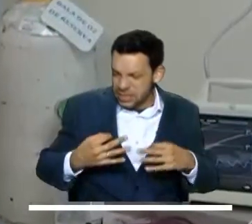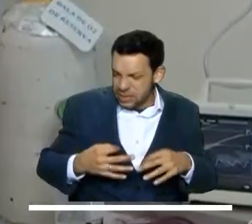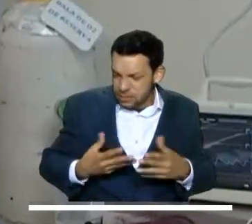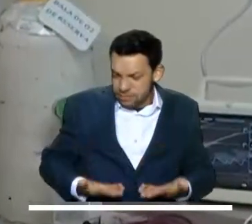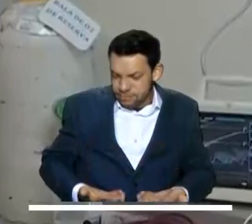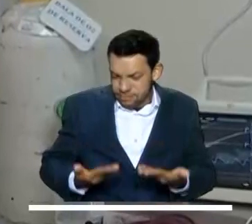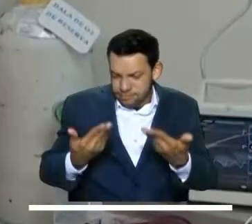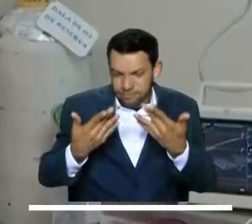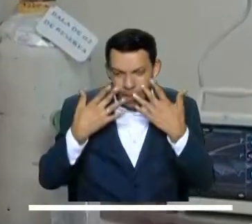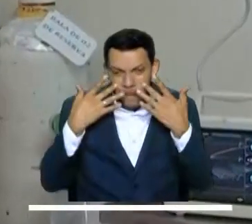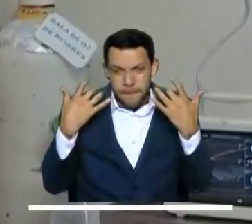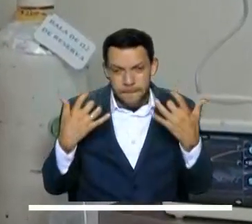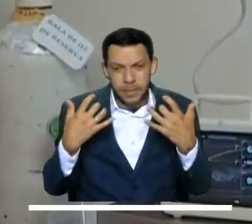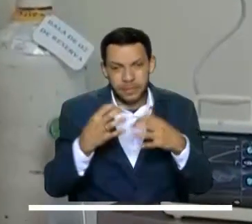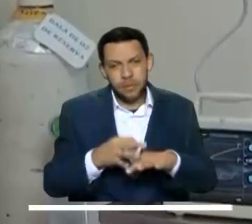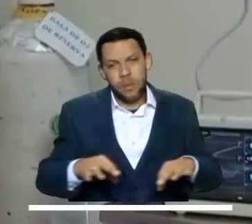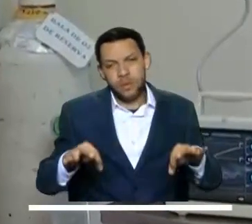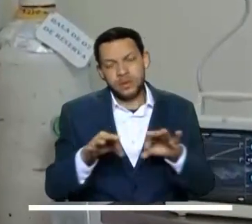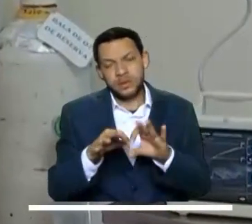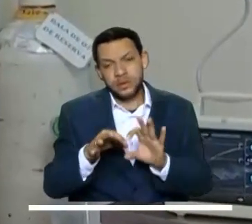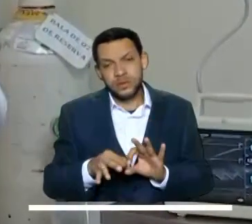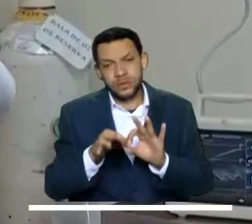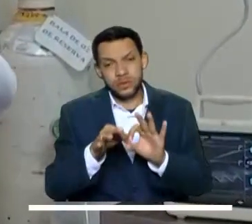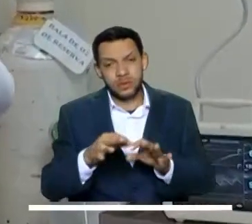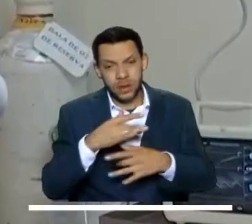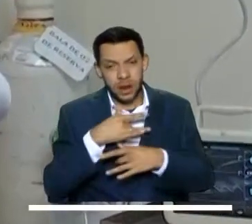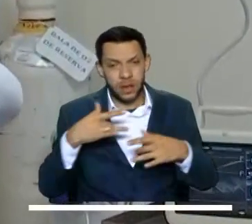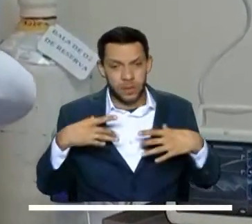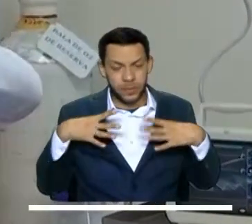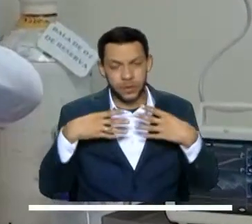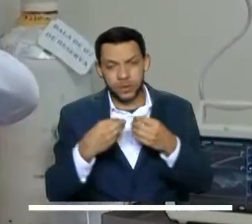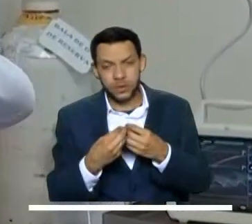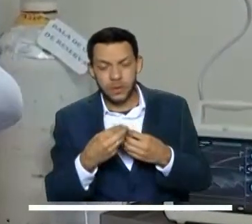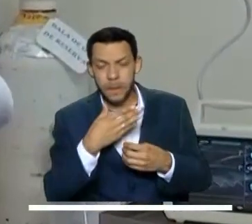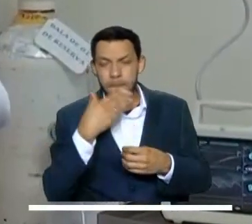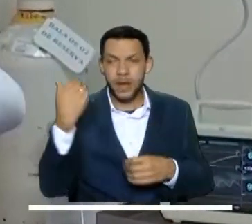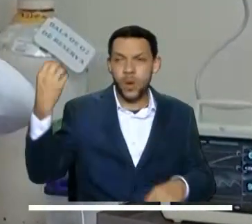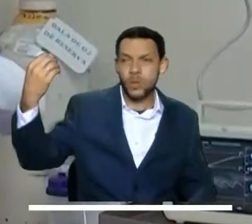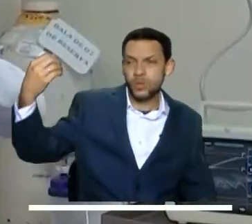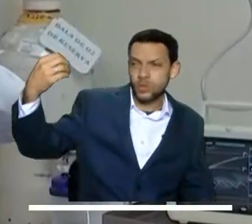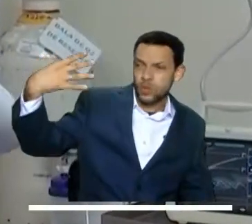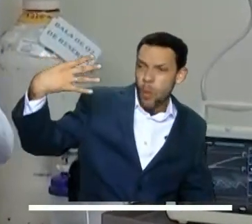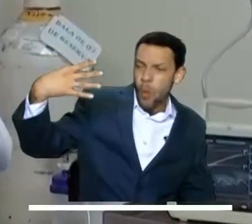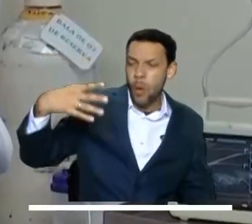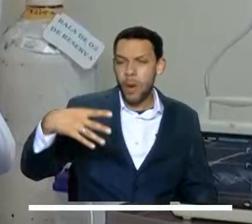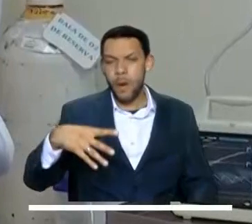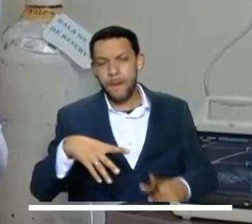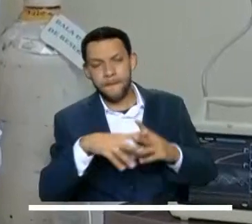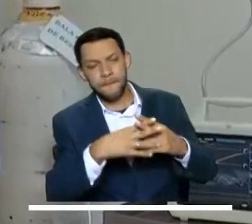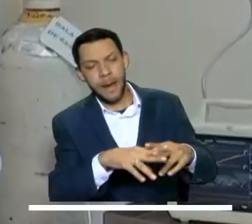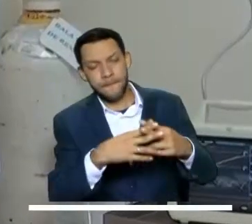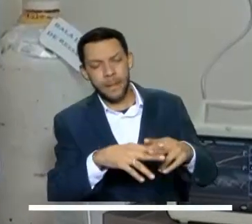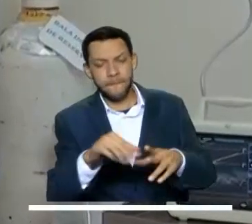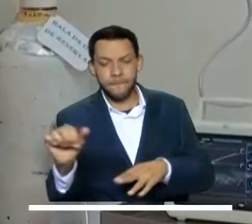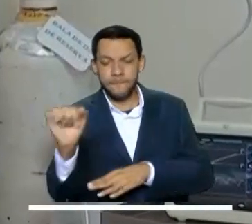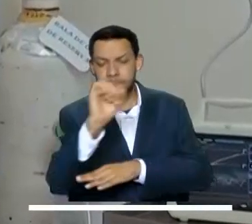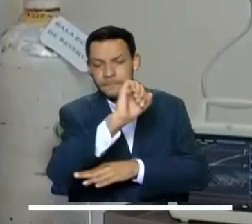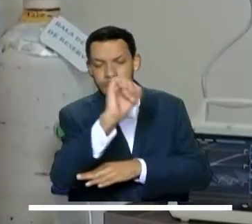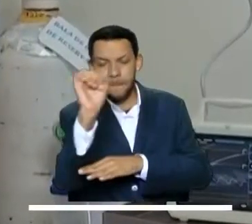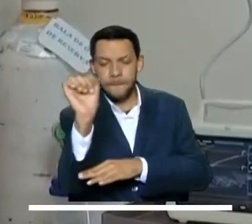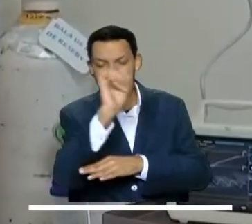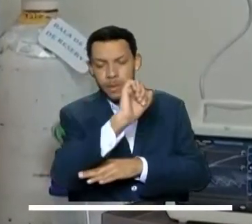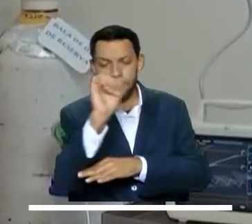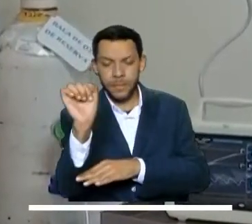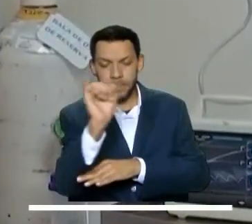una inversión para la salud. Pero estamos pendientes del SOA, de la técnico-mecánica y del carro, y nosotros nos